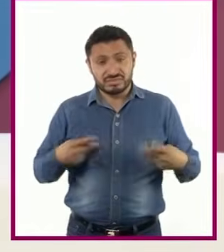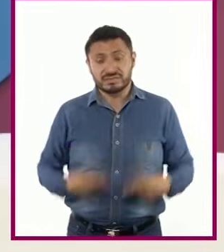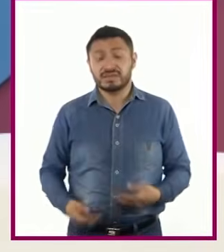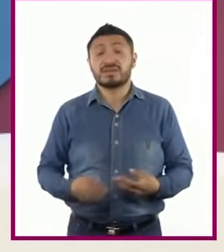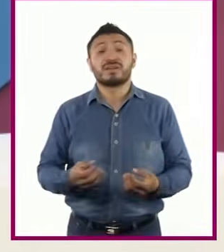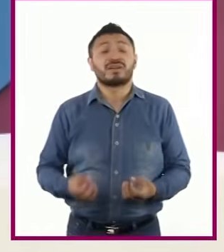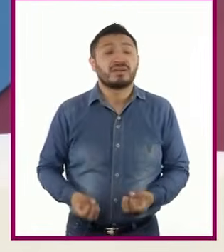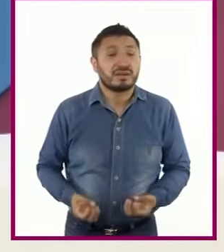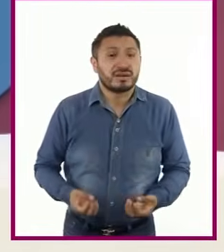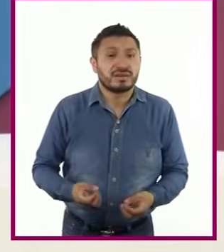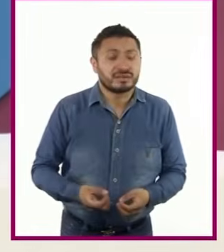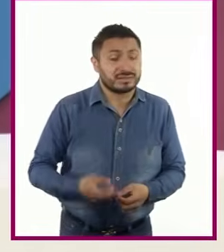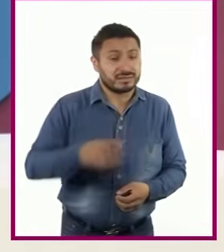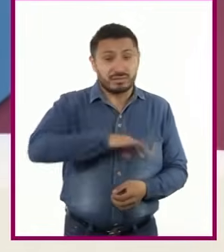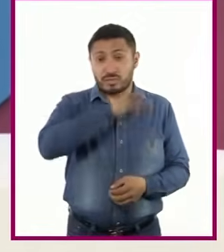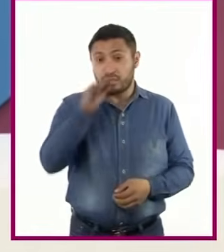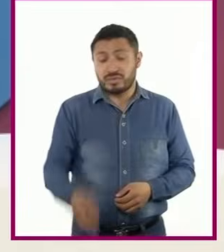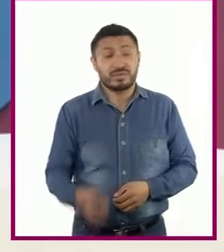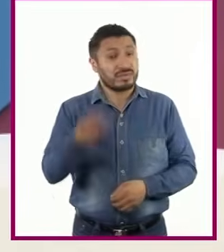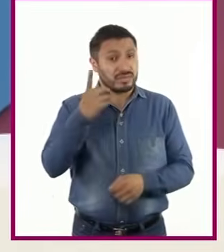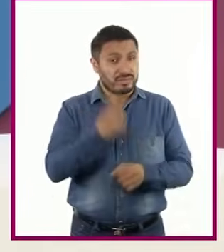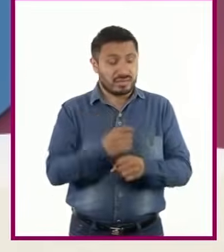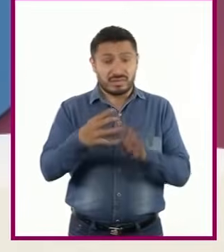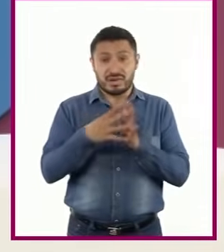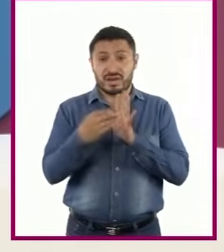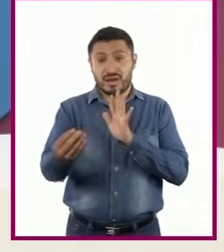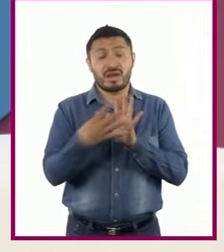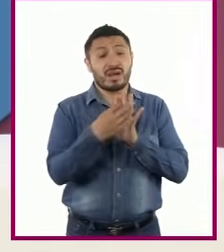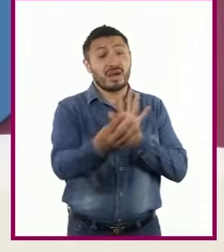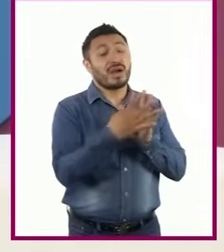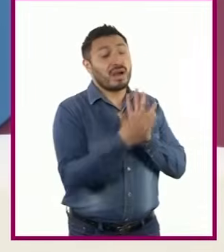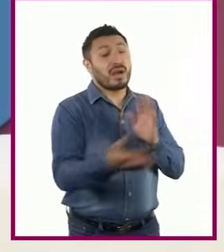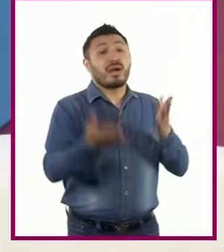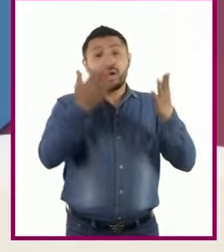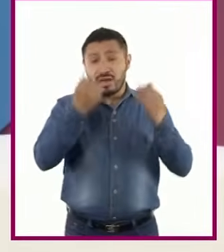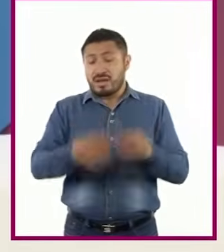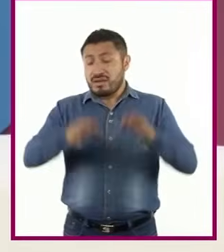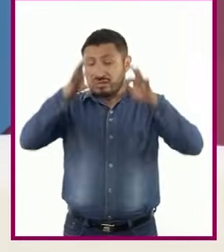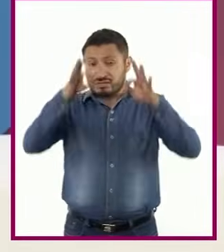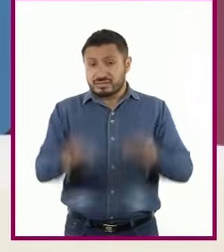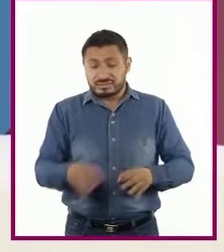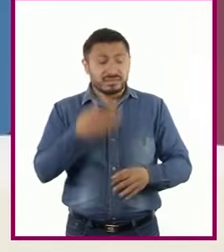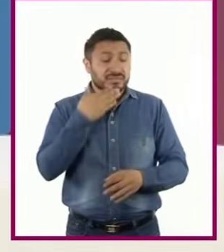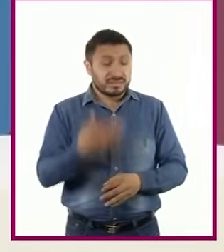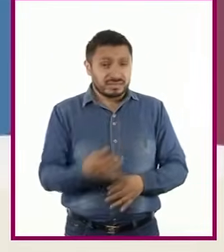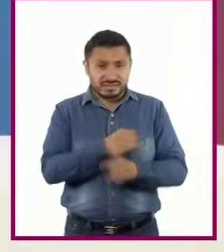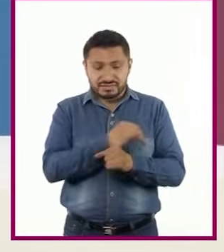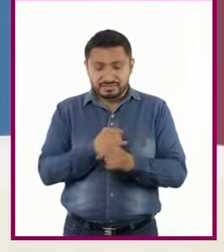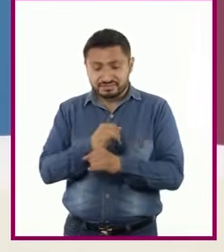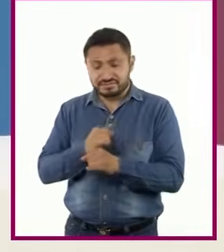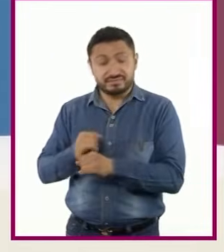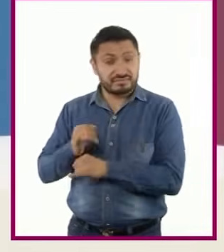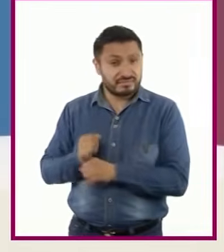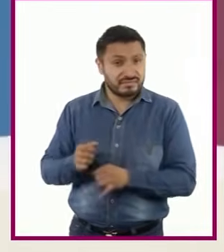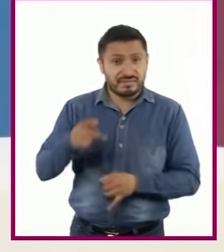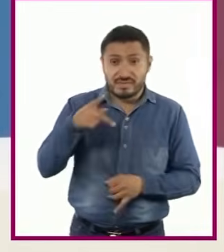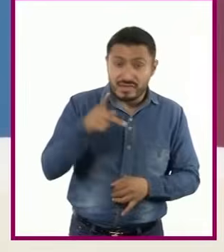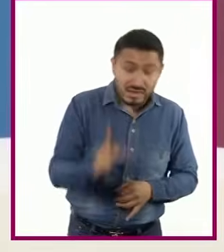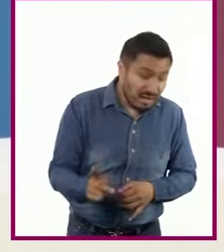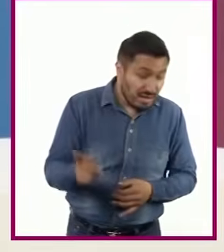cobró esta primera epidemia, porque no contamos con las fuentes suficientes, pero sabemos